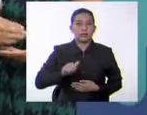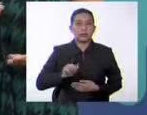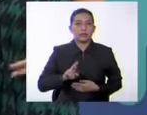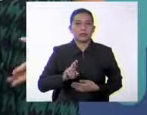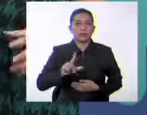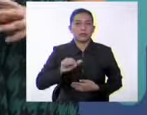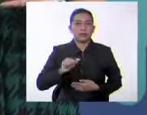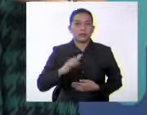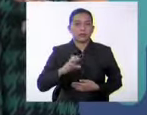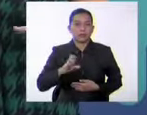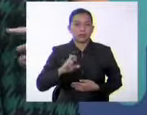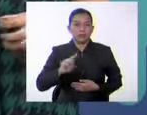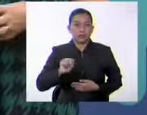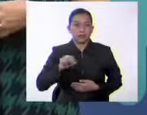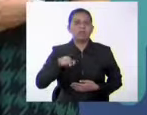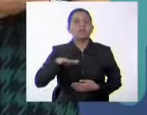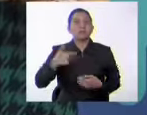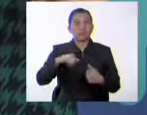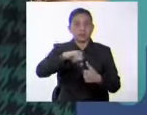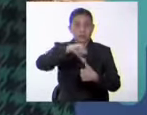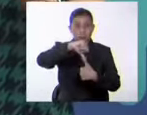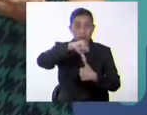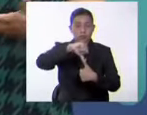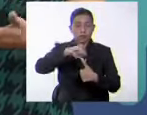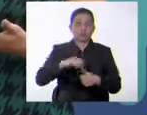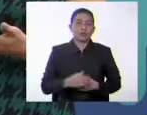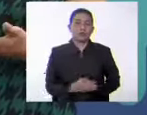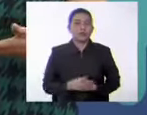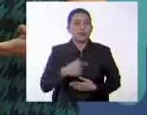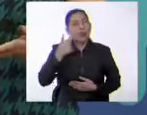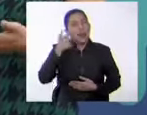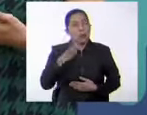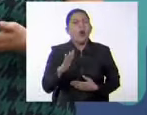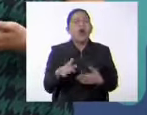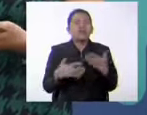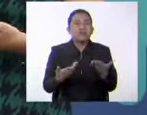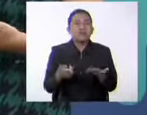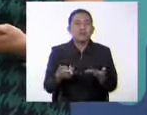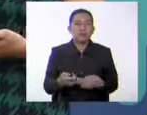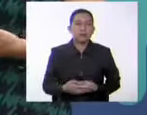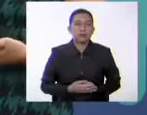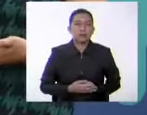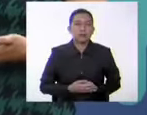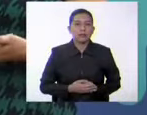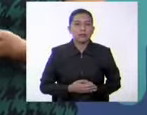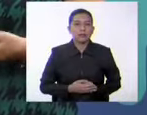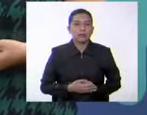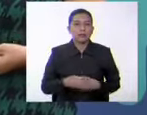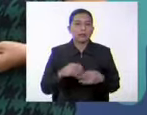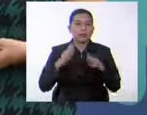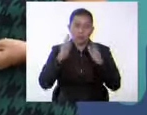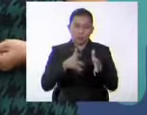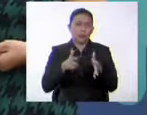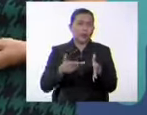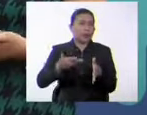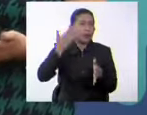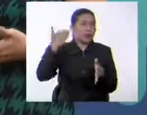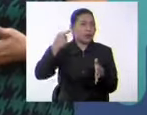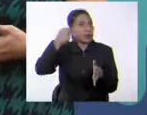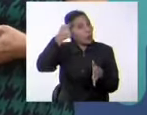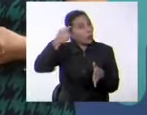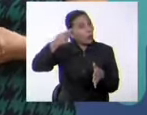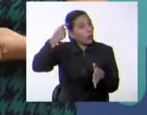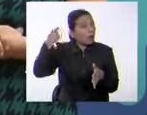Parlamento Centroamericano es como, digamos, el vestigio que queda, ¿verdad? El recuerdo que queda